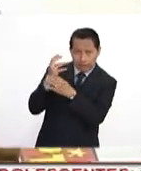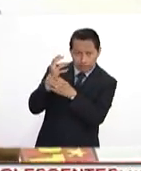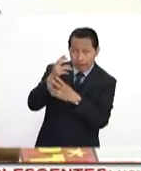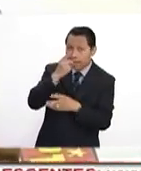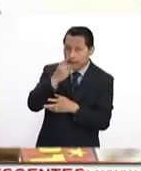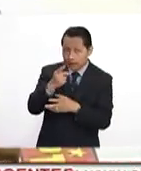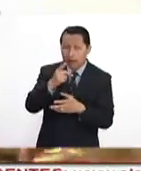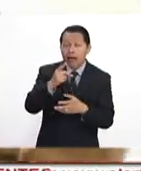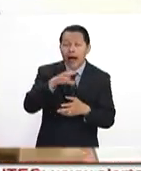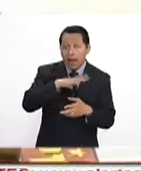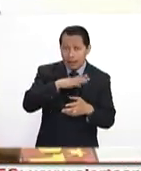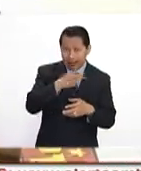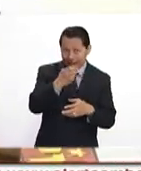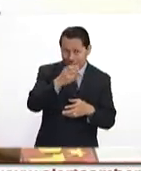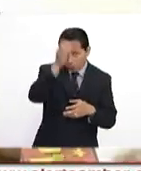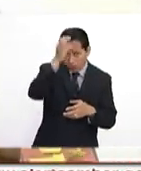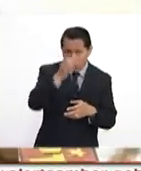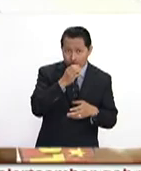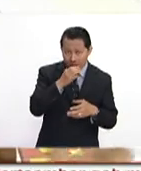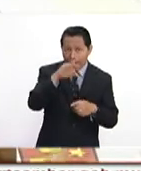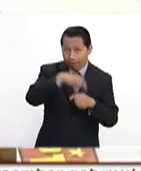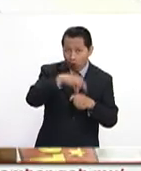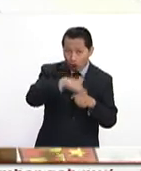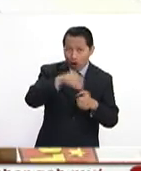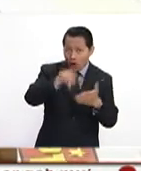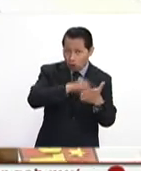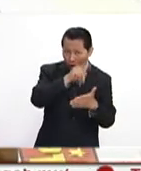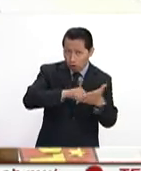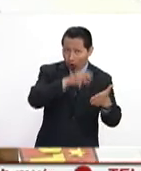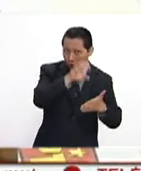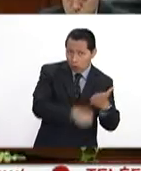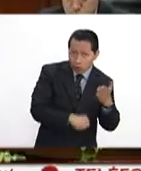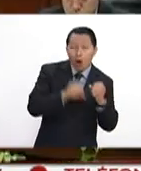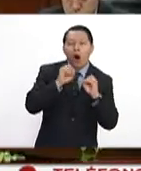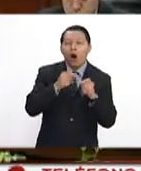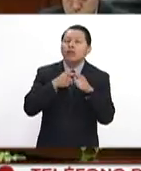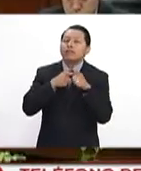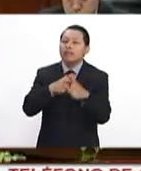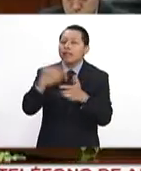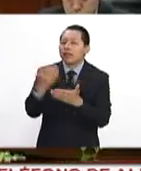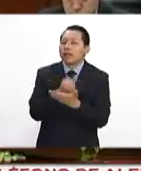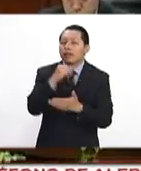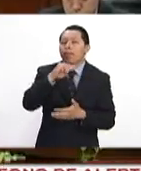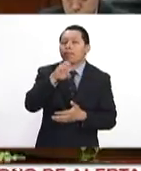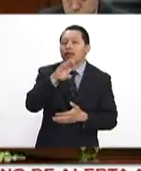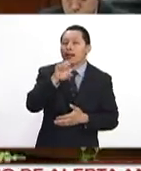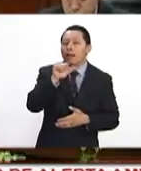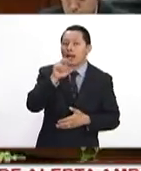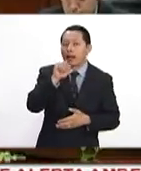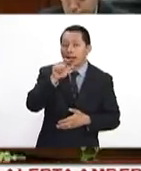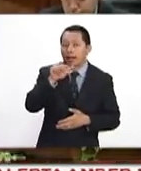los comicios en la entidad o se mantiene el triunfo para el gobernador electo Miguel Ángel